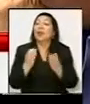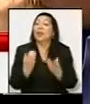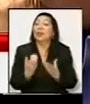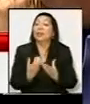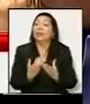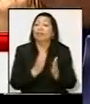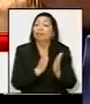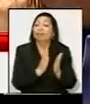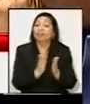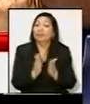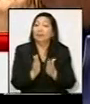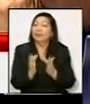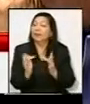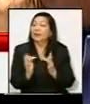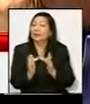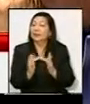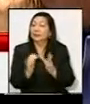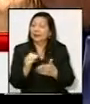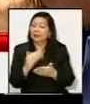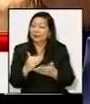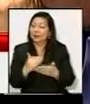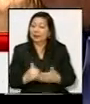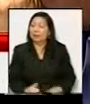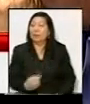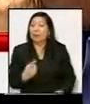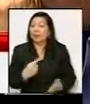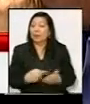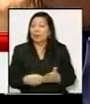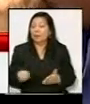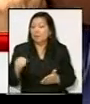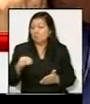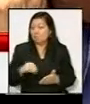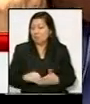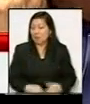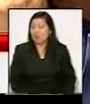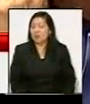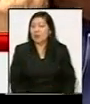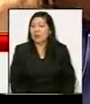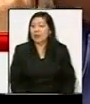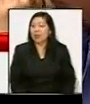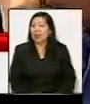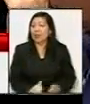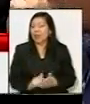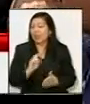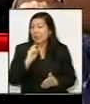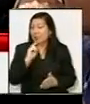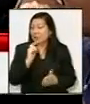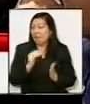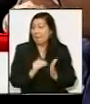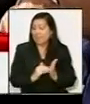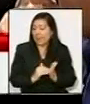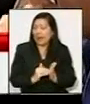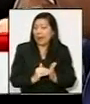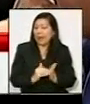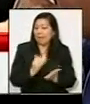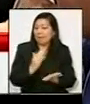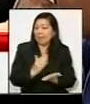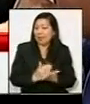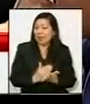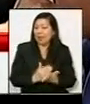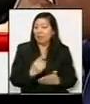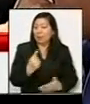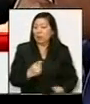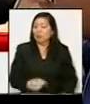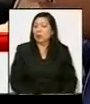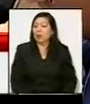haga una determinación imputativa y por eso se pone en la propuesta que sea más de la mitad del número del